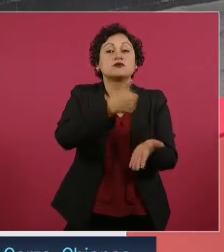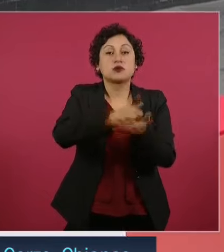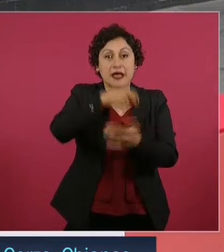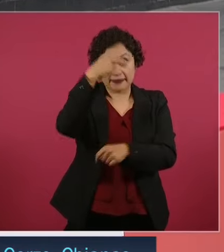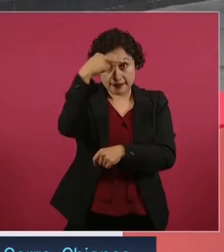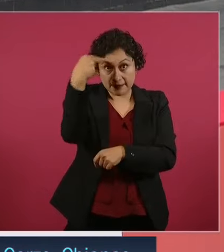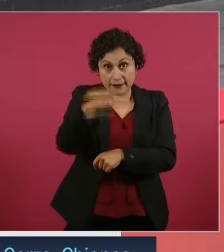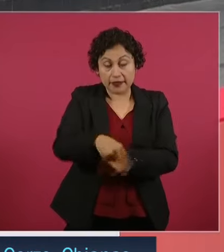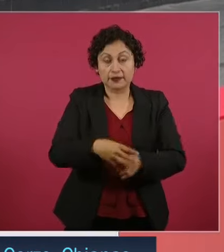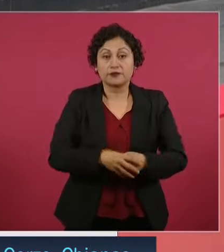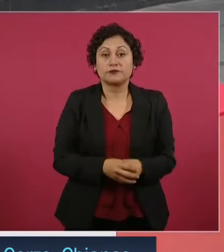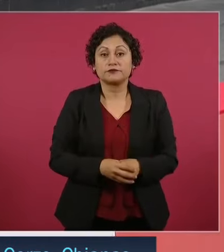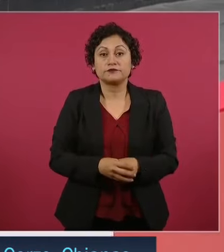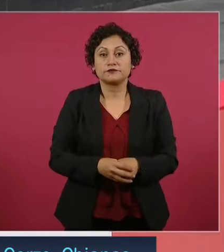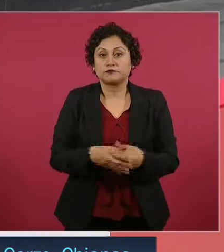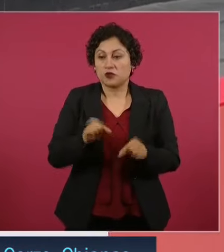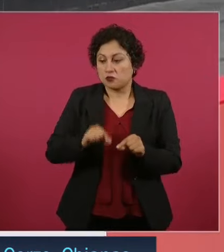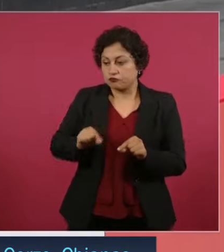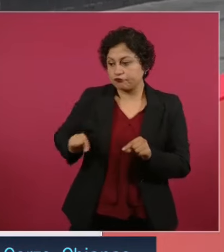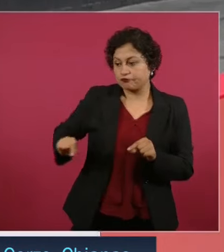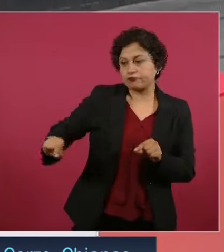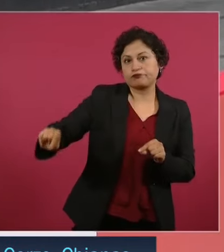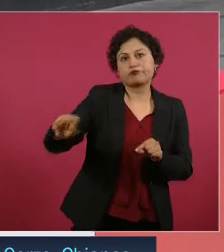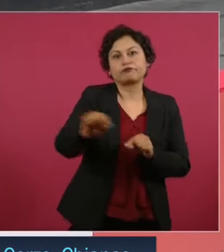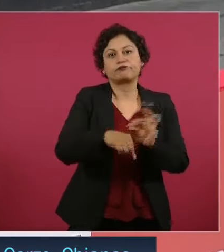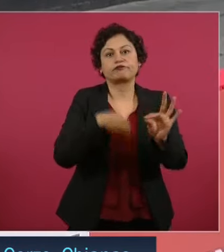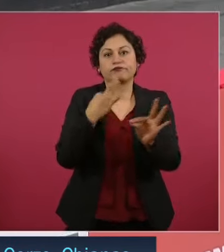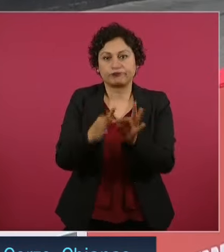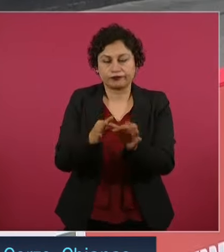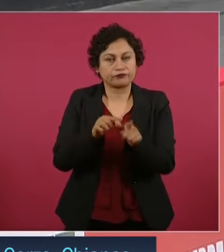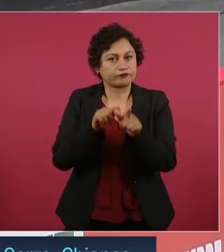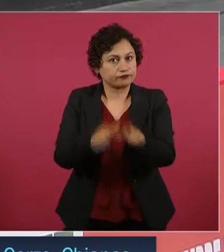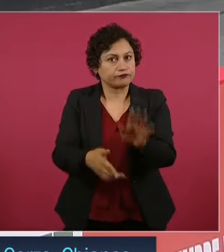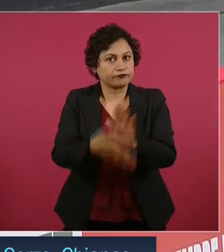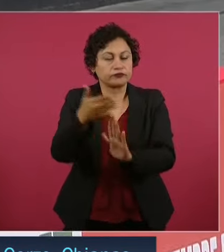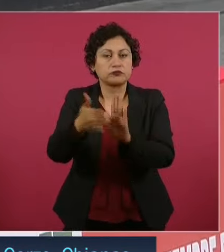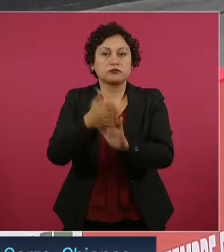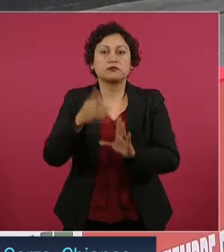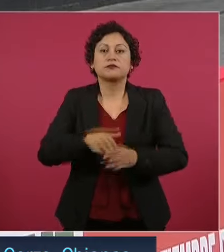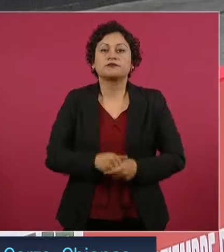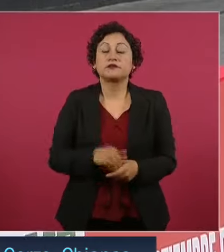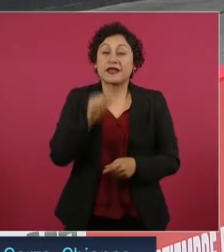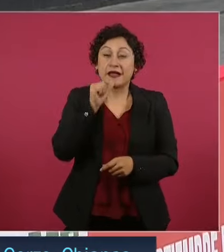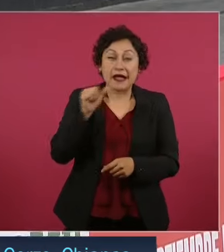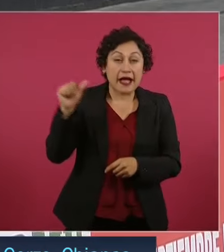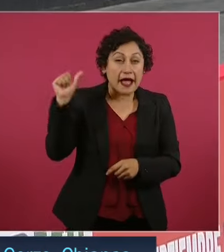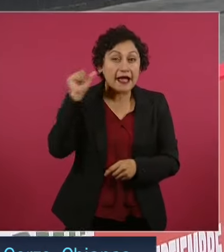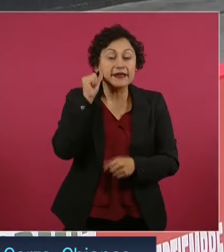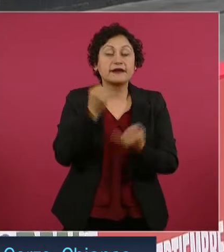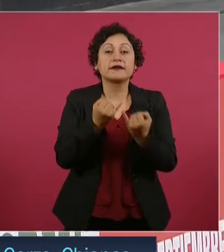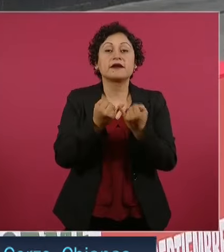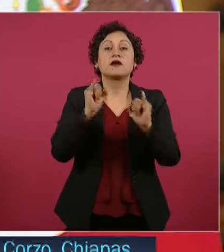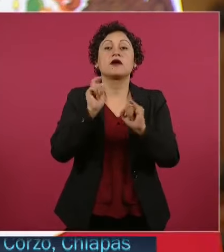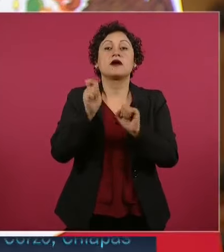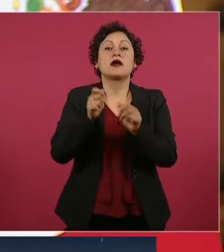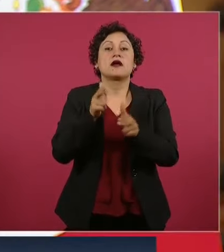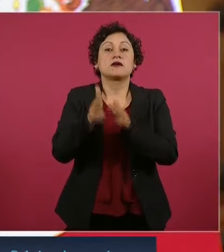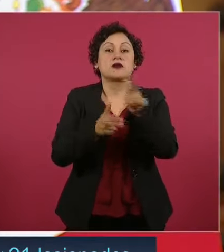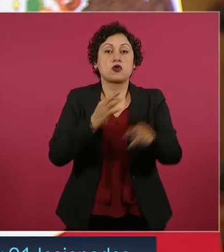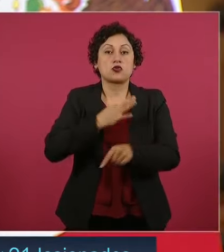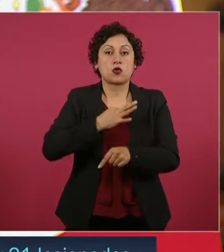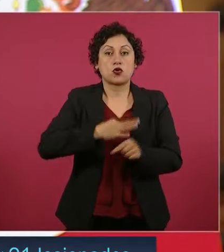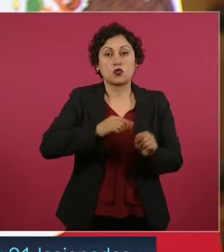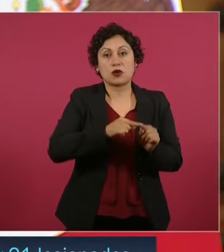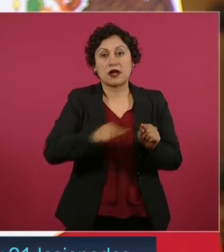Terminamos, inauguramos la segunda etapa ayer, el tren Insurgente de Toluca a Santa